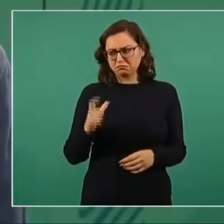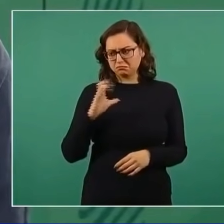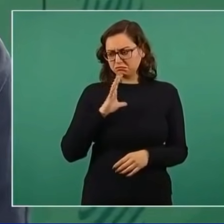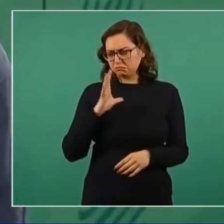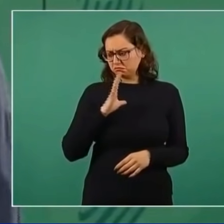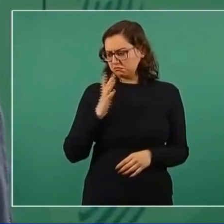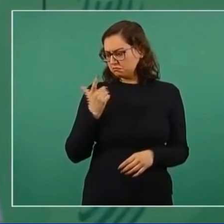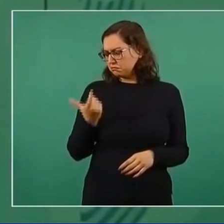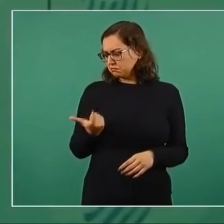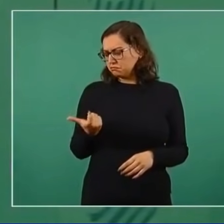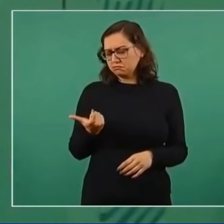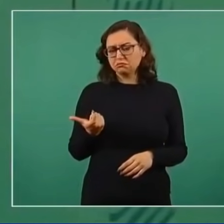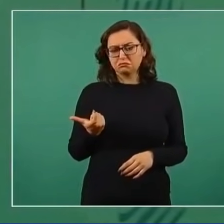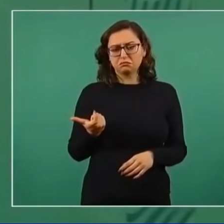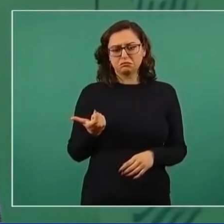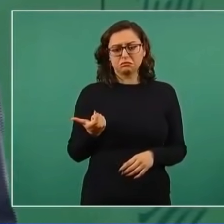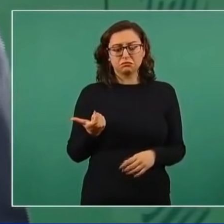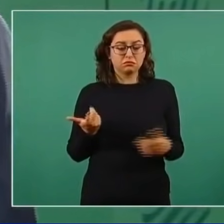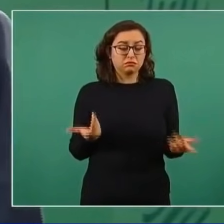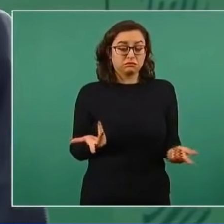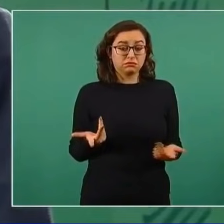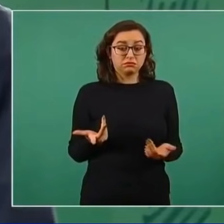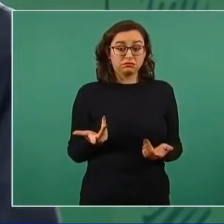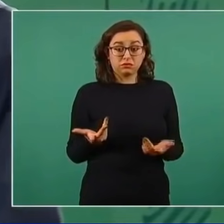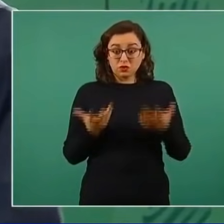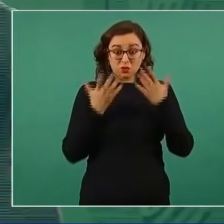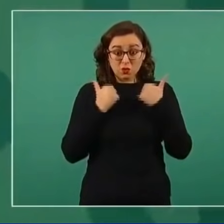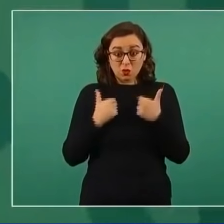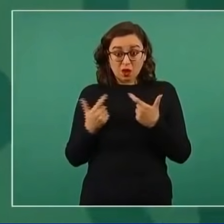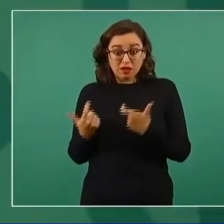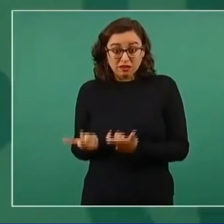recursos, porque si no tuviésemos, pues,